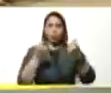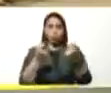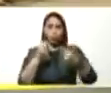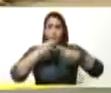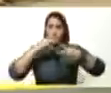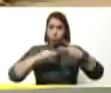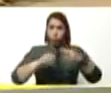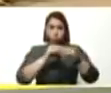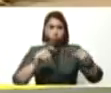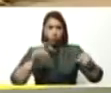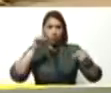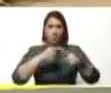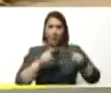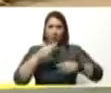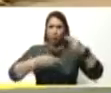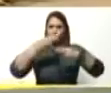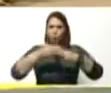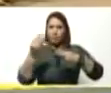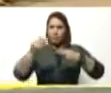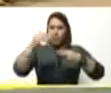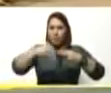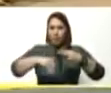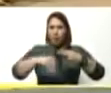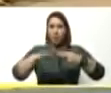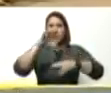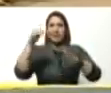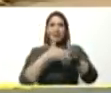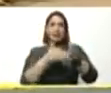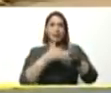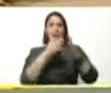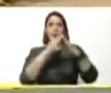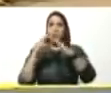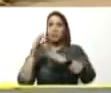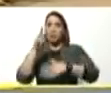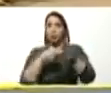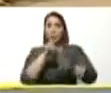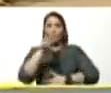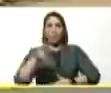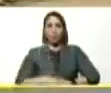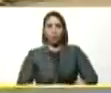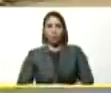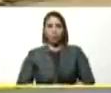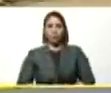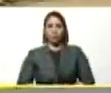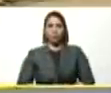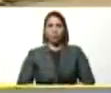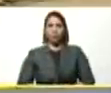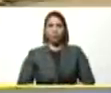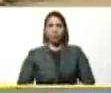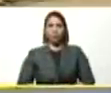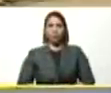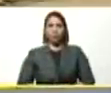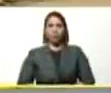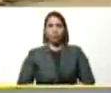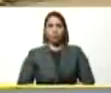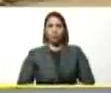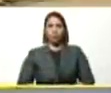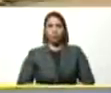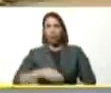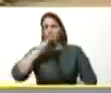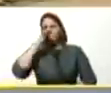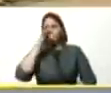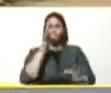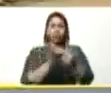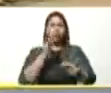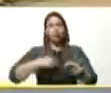materiales, los terrenos para construir 500.000 viviendas en el año 2022. Se lo juro que